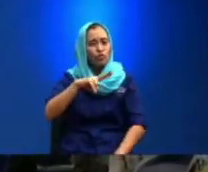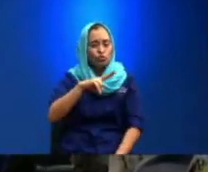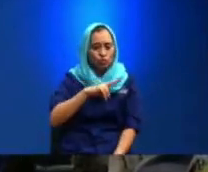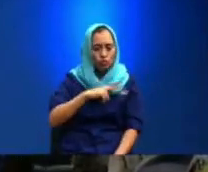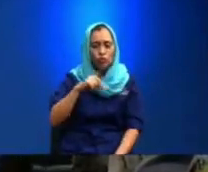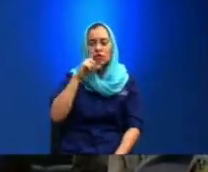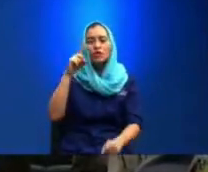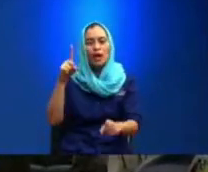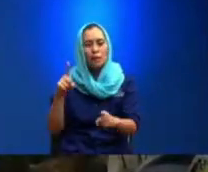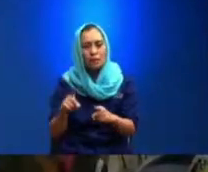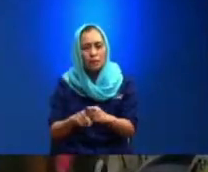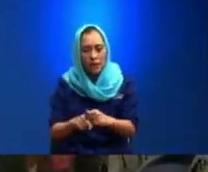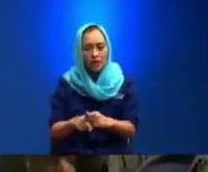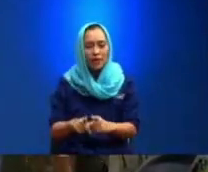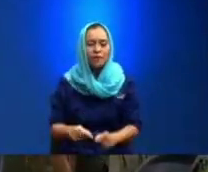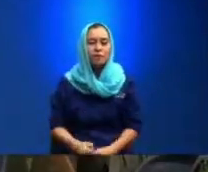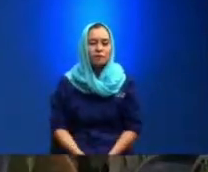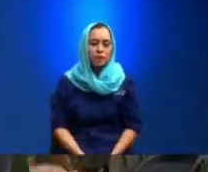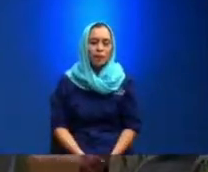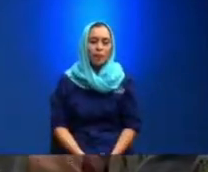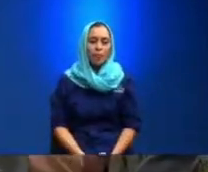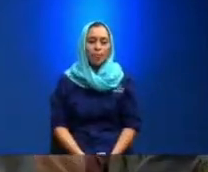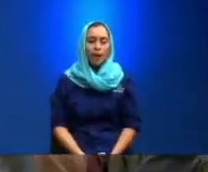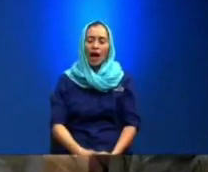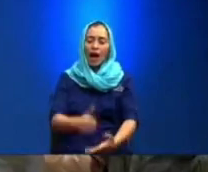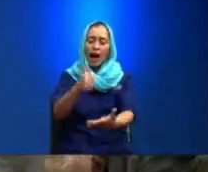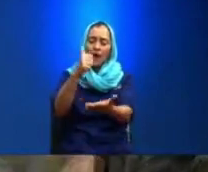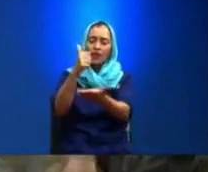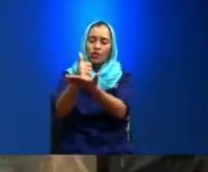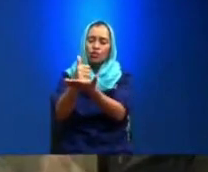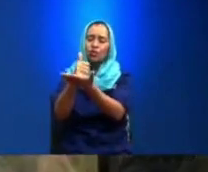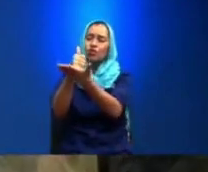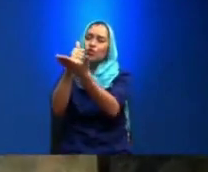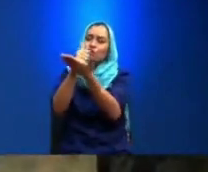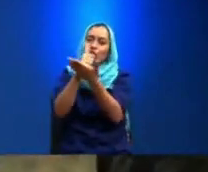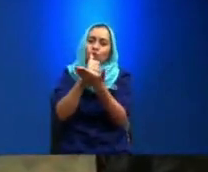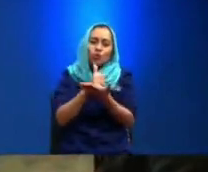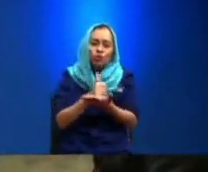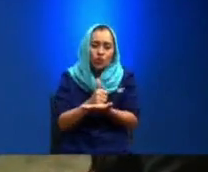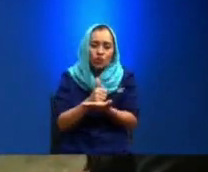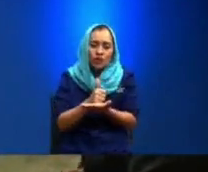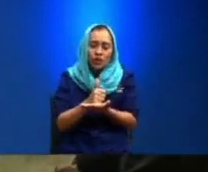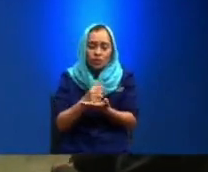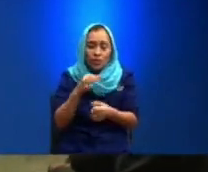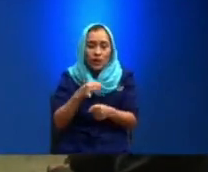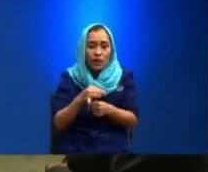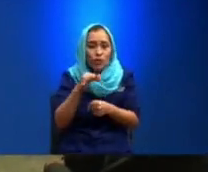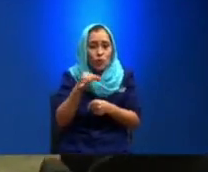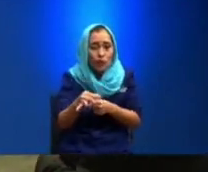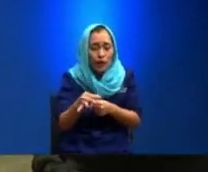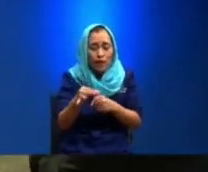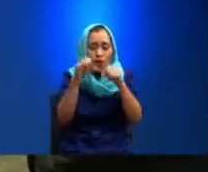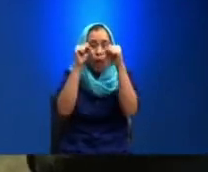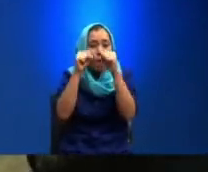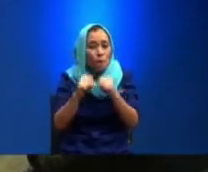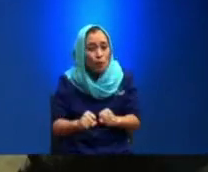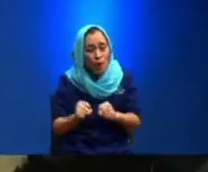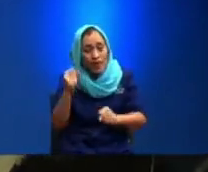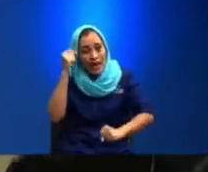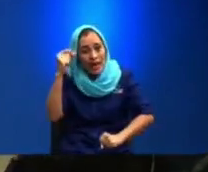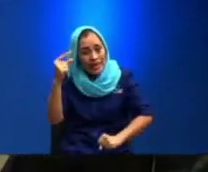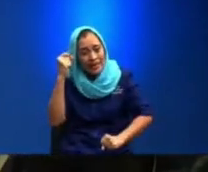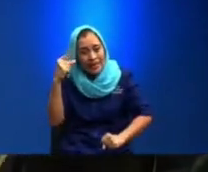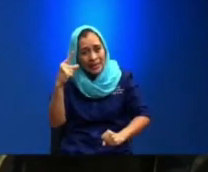constantemente enseñando tu palabra y ayuda a que tu pueblo pueda asimilar esta gran